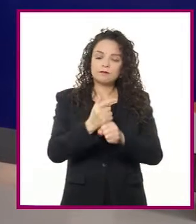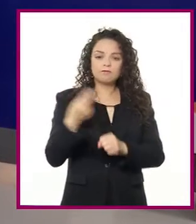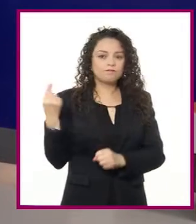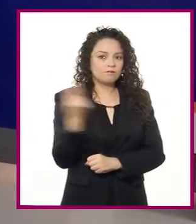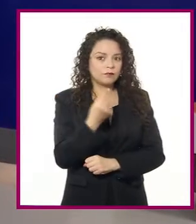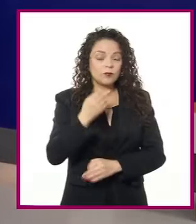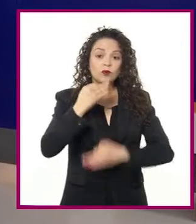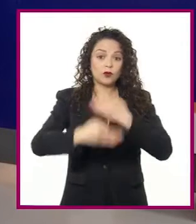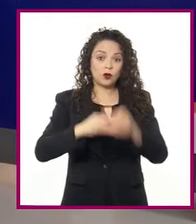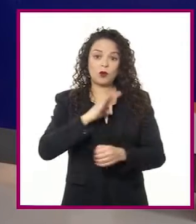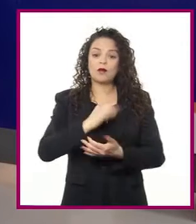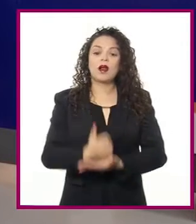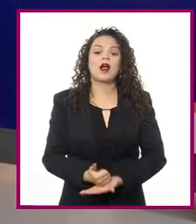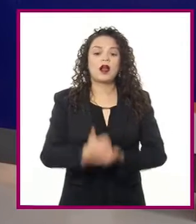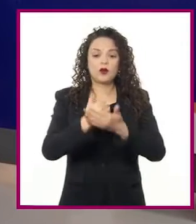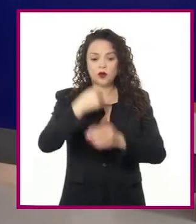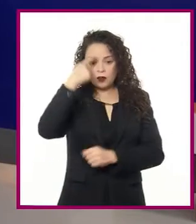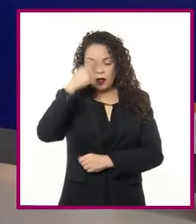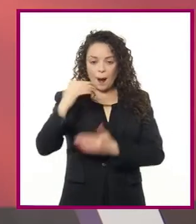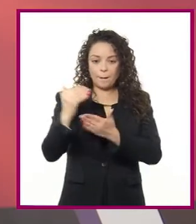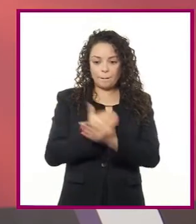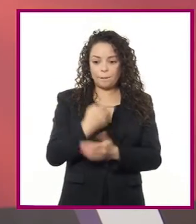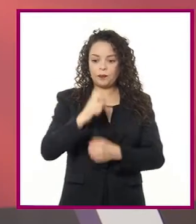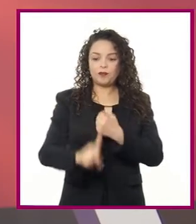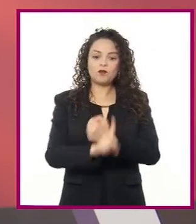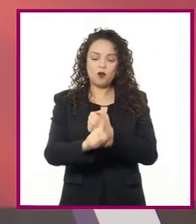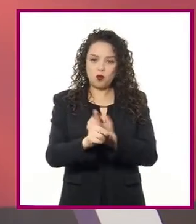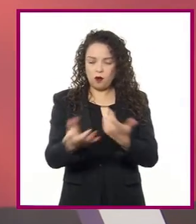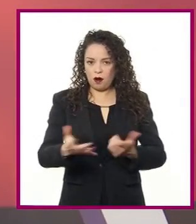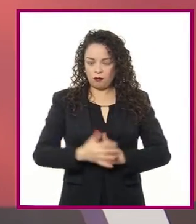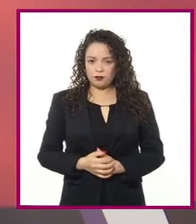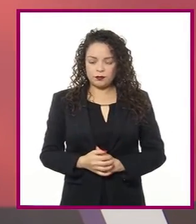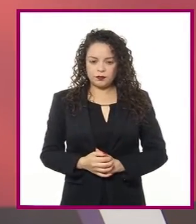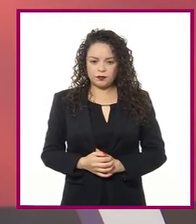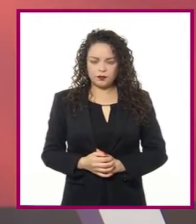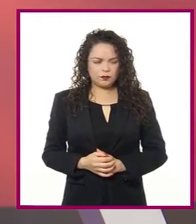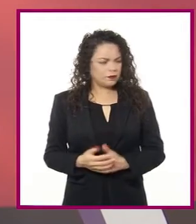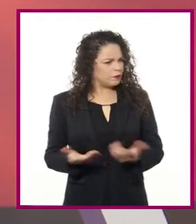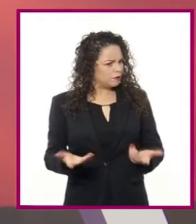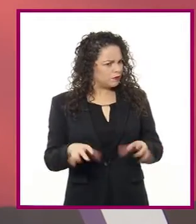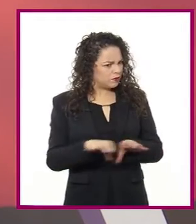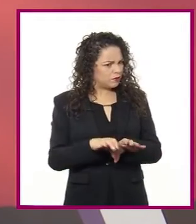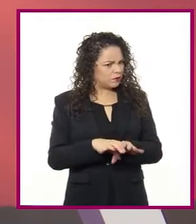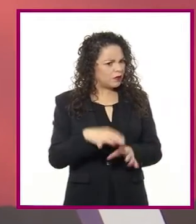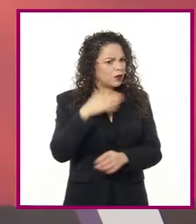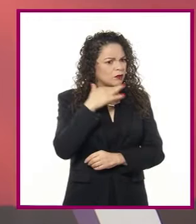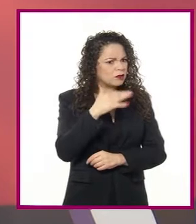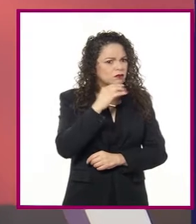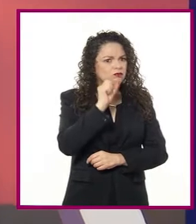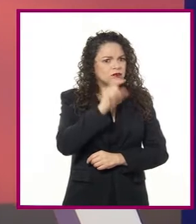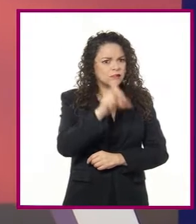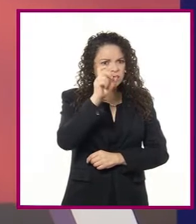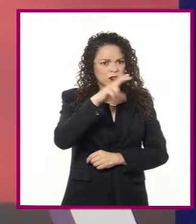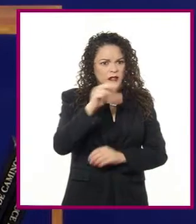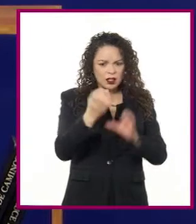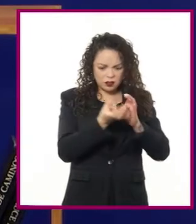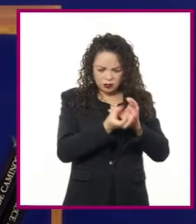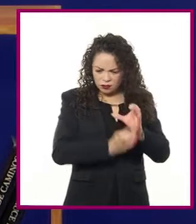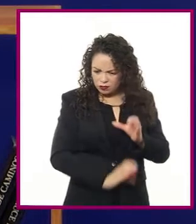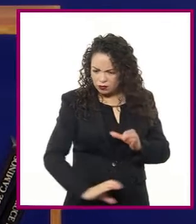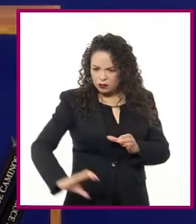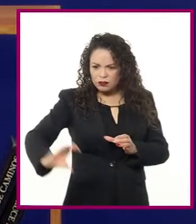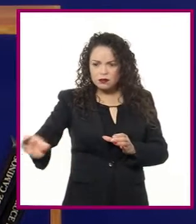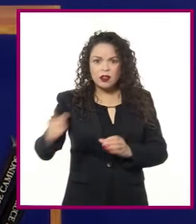todos podemos ayudar a mitigar esta situación. ¿Cómo? ¿También la basura afecta el drenaje? Pues